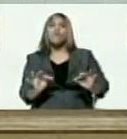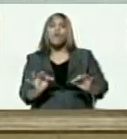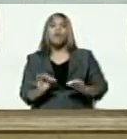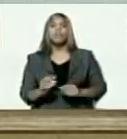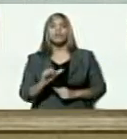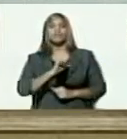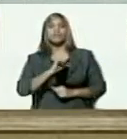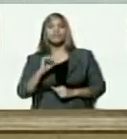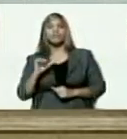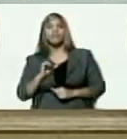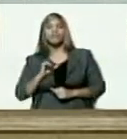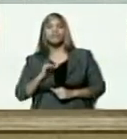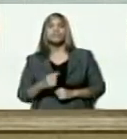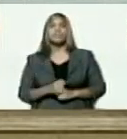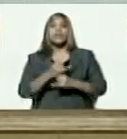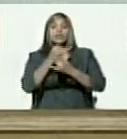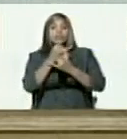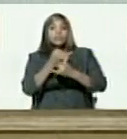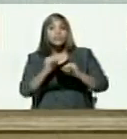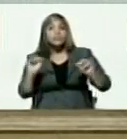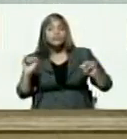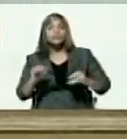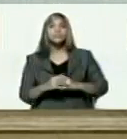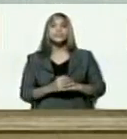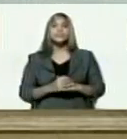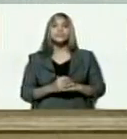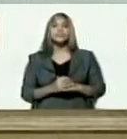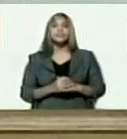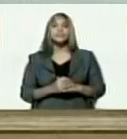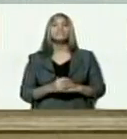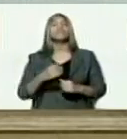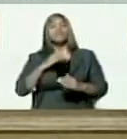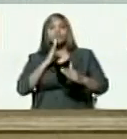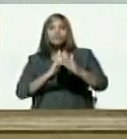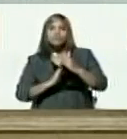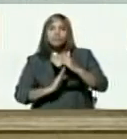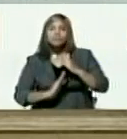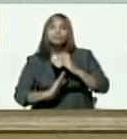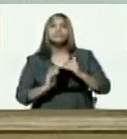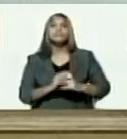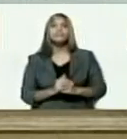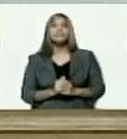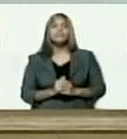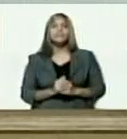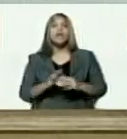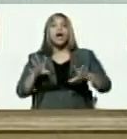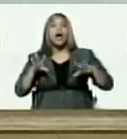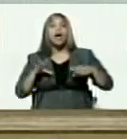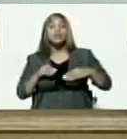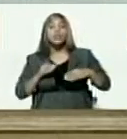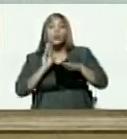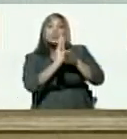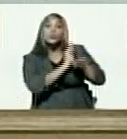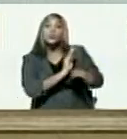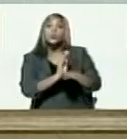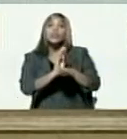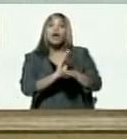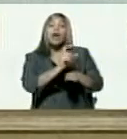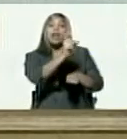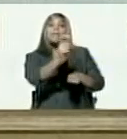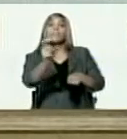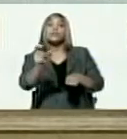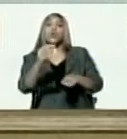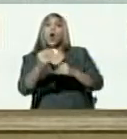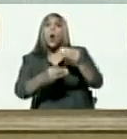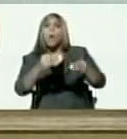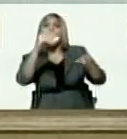manera independiente, de manera noble, en el resguardo del voto de cada venezolana